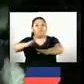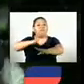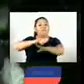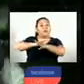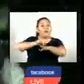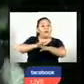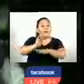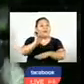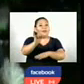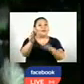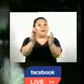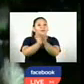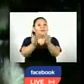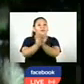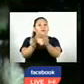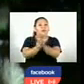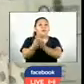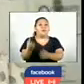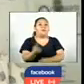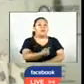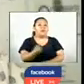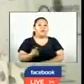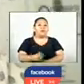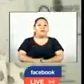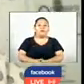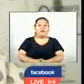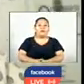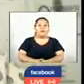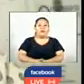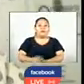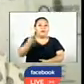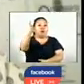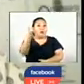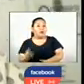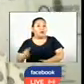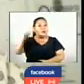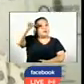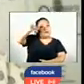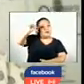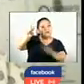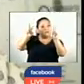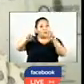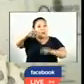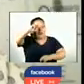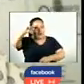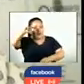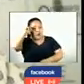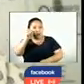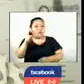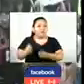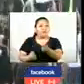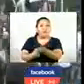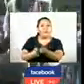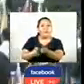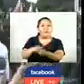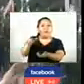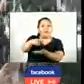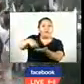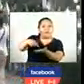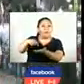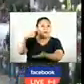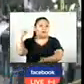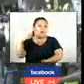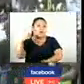que han afectado a millones de ciudadanos según el analista del empleo y desarrollo económico de pro bogotá david mejía las